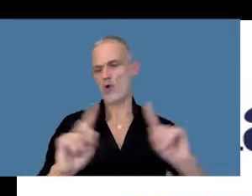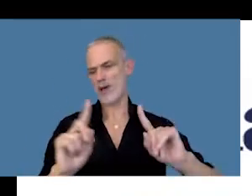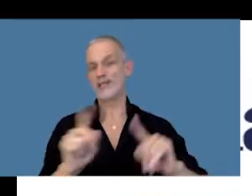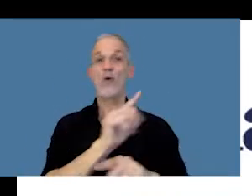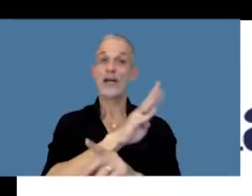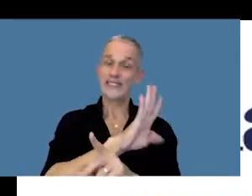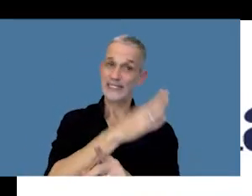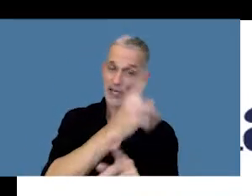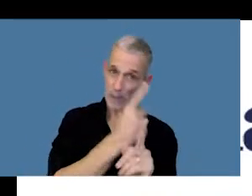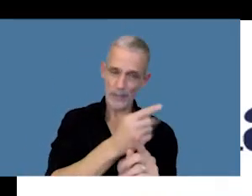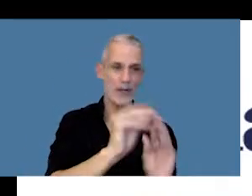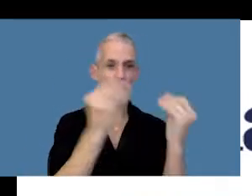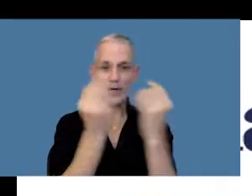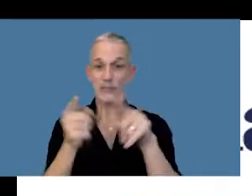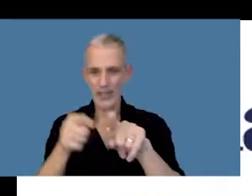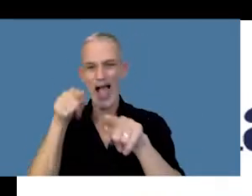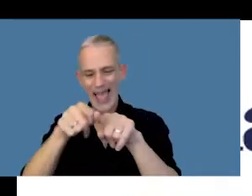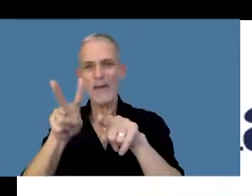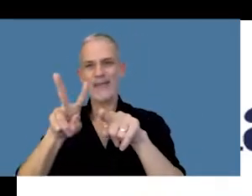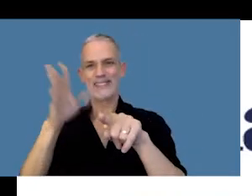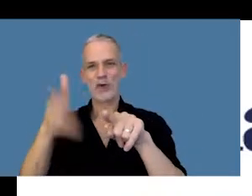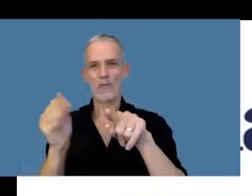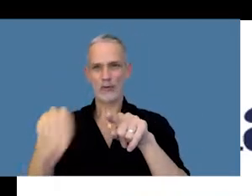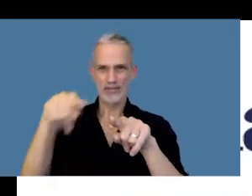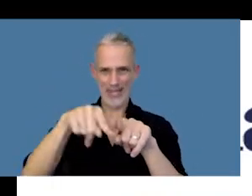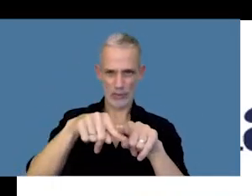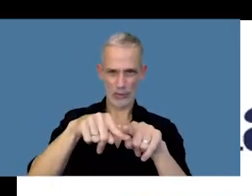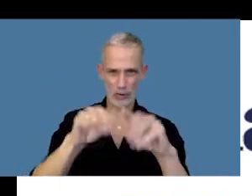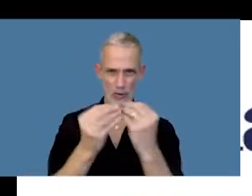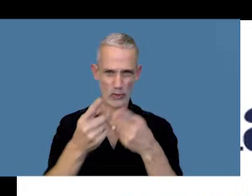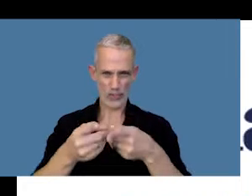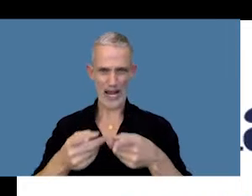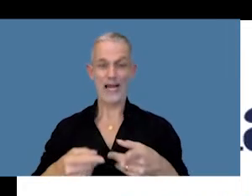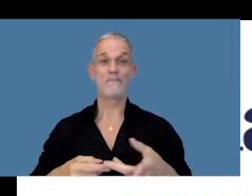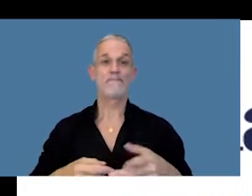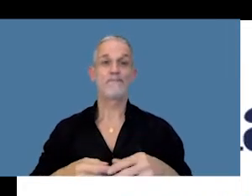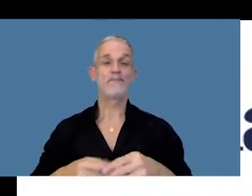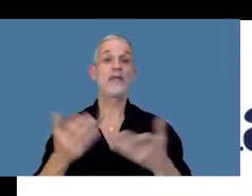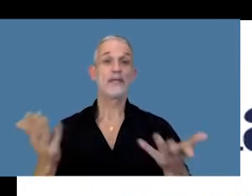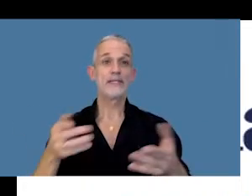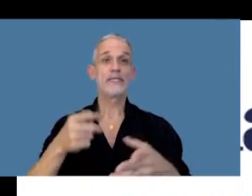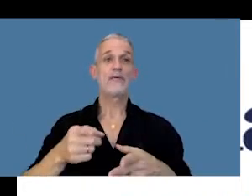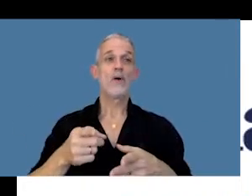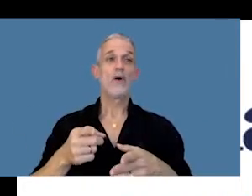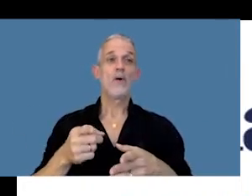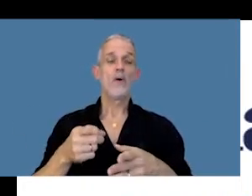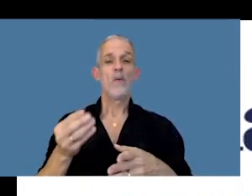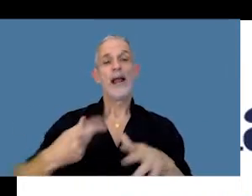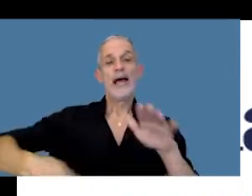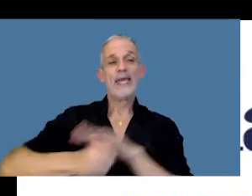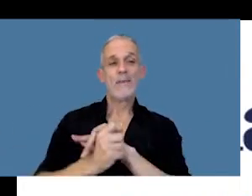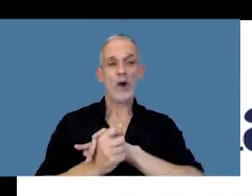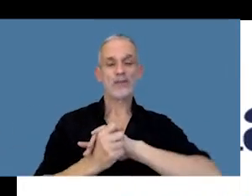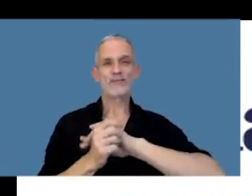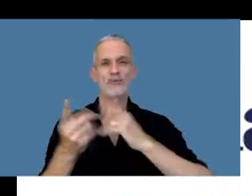45 primero y sobre ese importe 25. Es más, para la importación